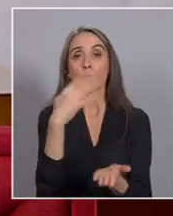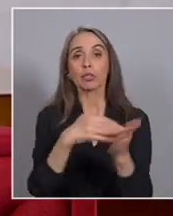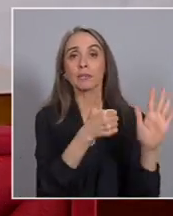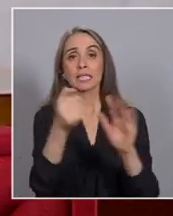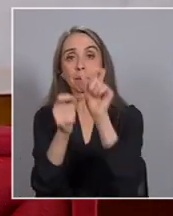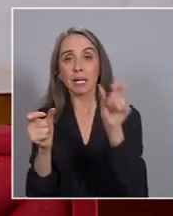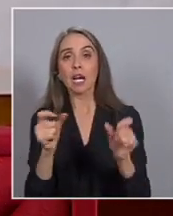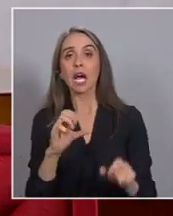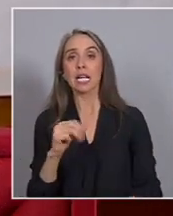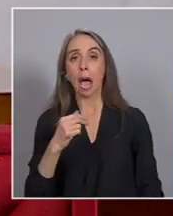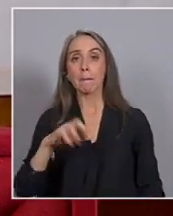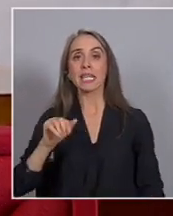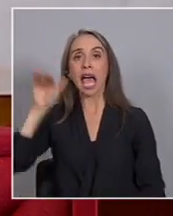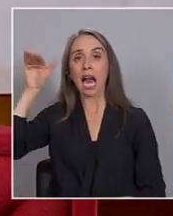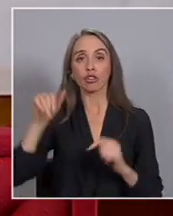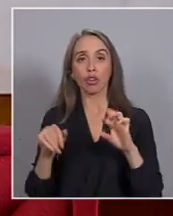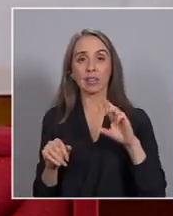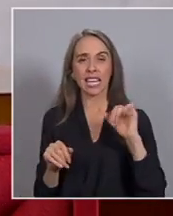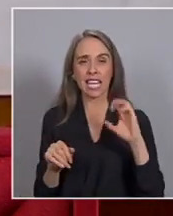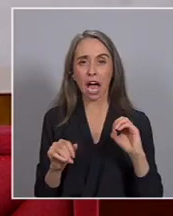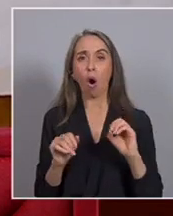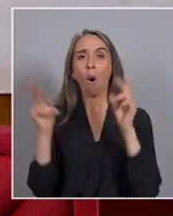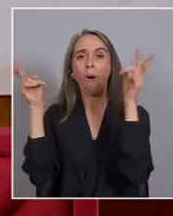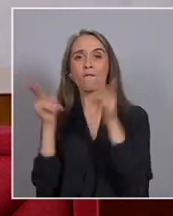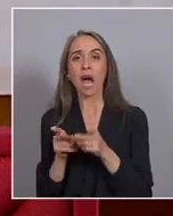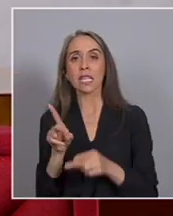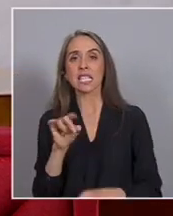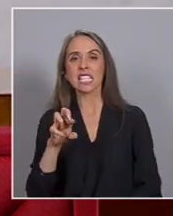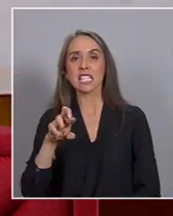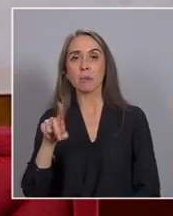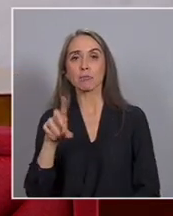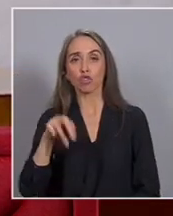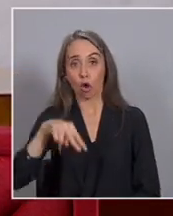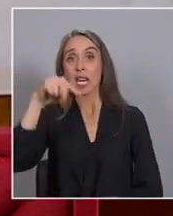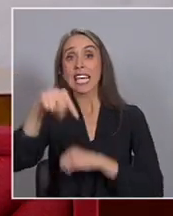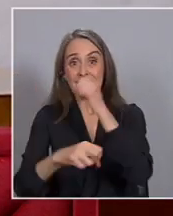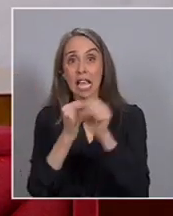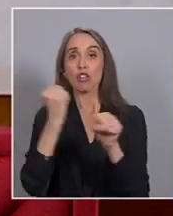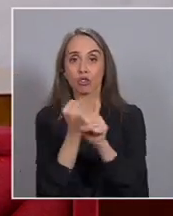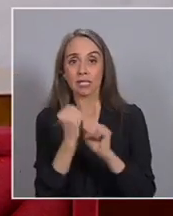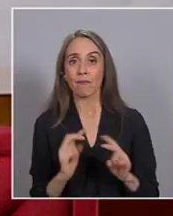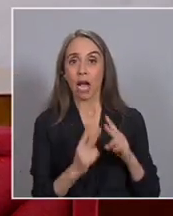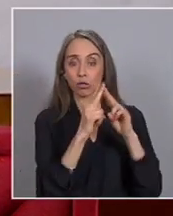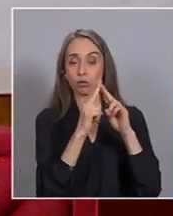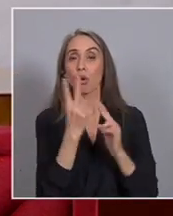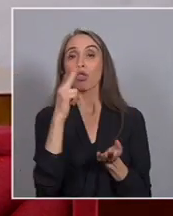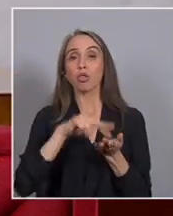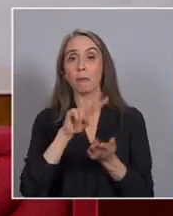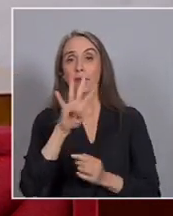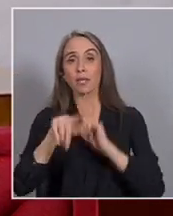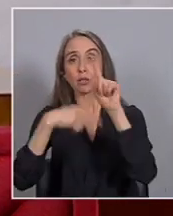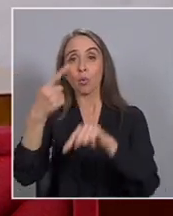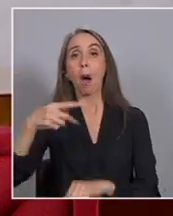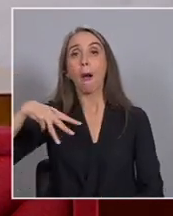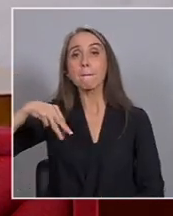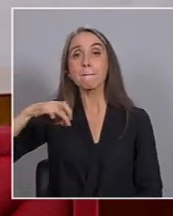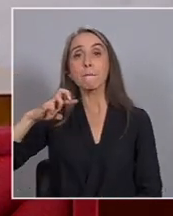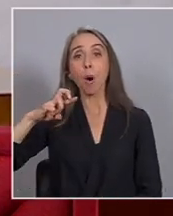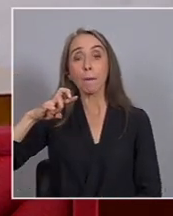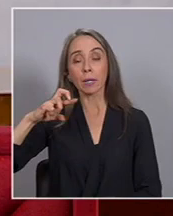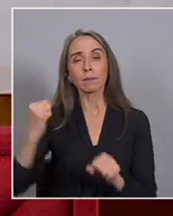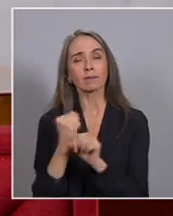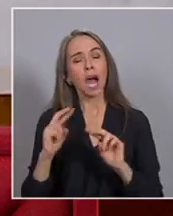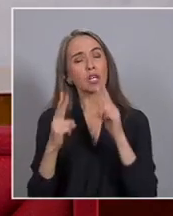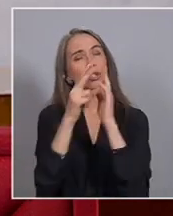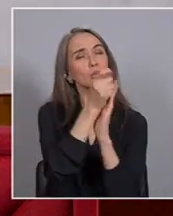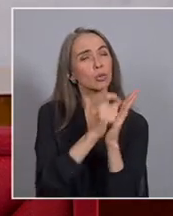personas en Camiña Alto, Enterado y en Valle Simpson. Durante este año y el 2024, el MOP proyecta